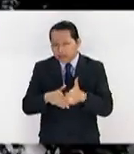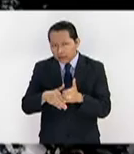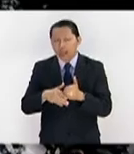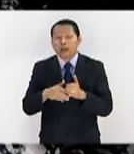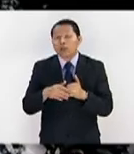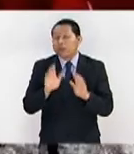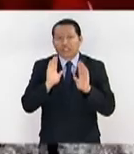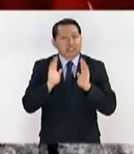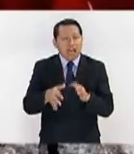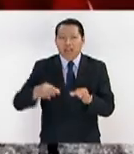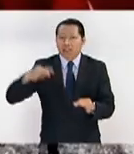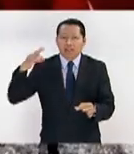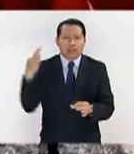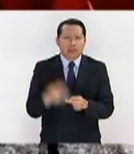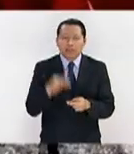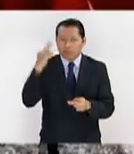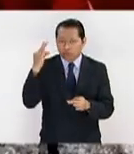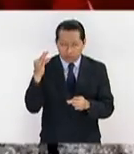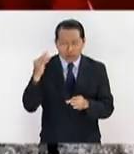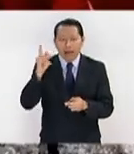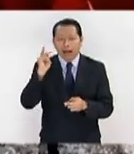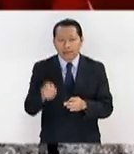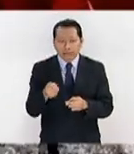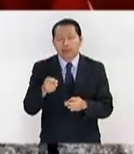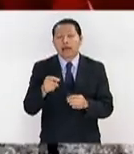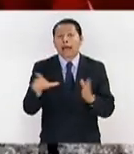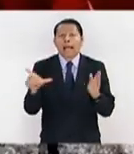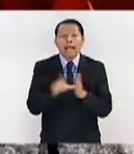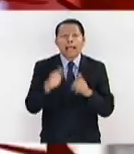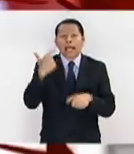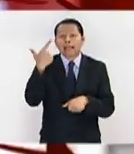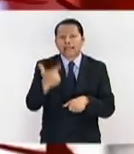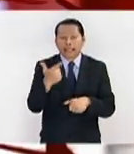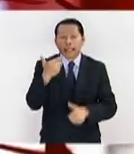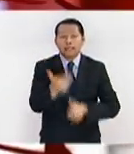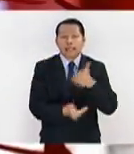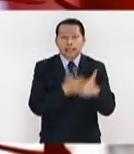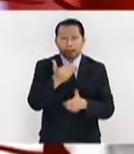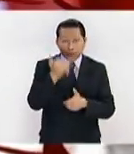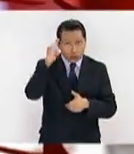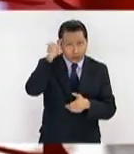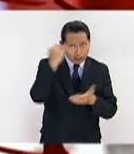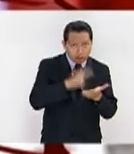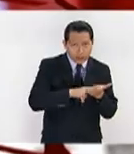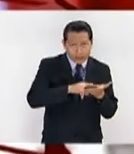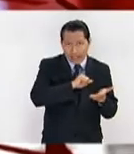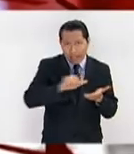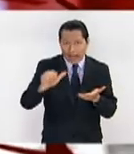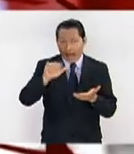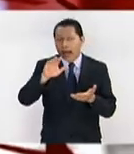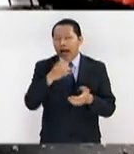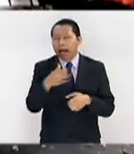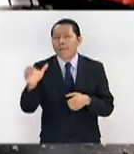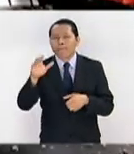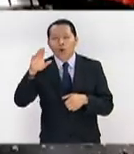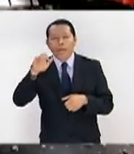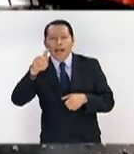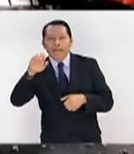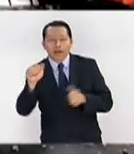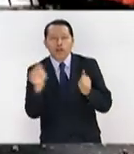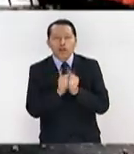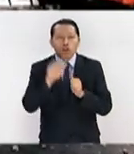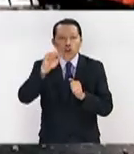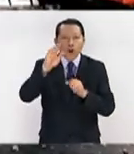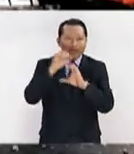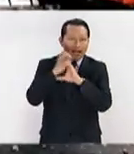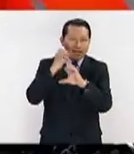ruta quedará terminada. Cabe recordar que la línea 7 brindará servicio de Indios Verdes a Campo Marte con 90 autobuses de